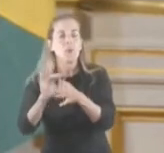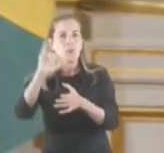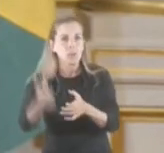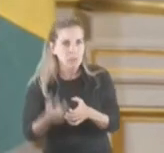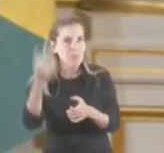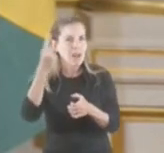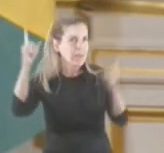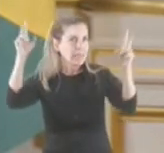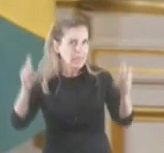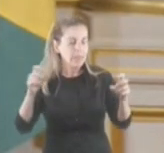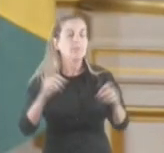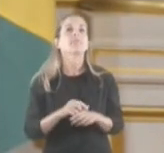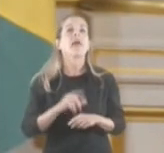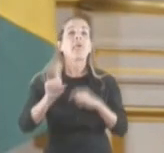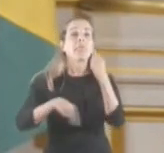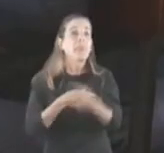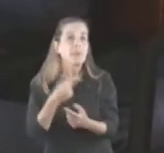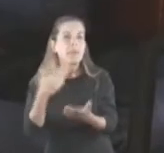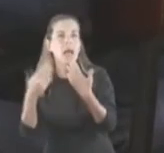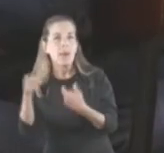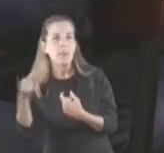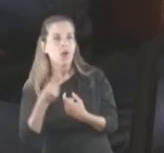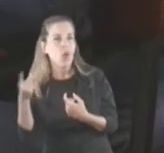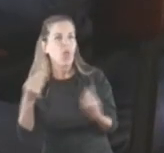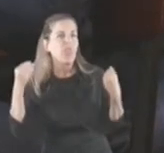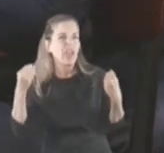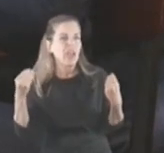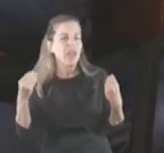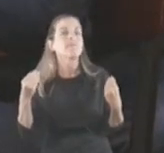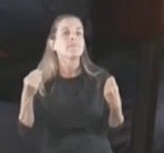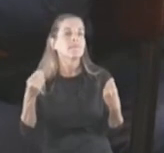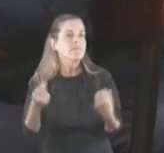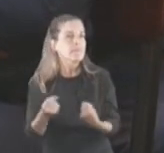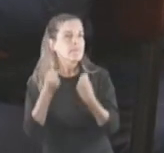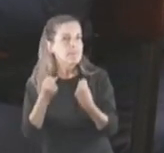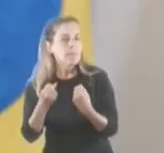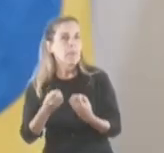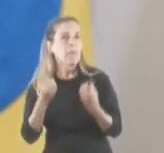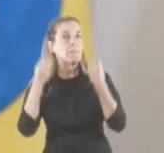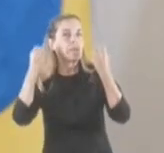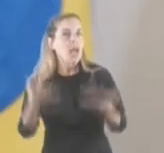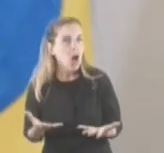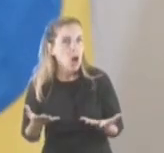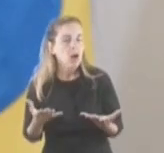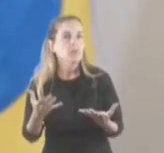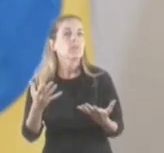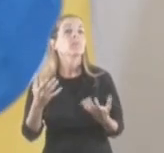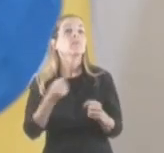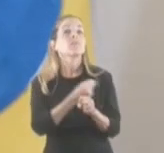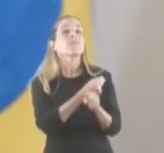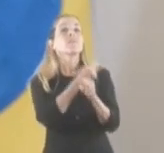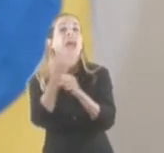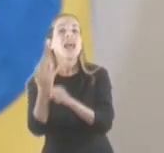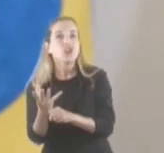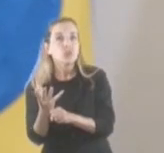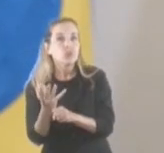nossos países. Hemos hablado después de fortalecer, hacer más eficiente y potenciar el Mercosur.